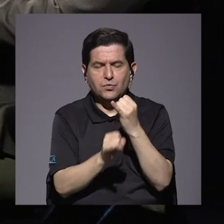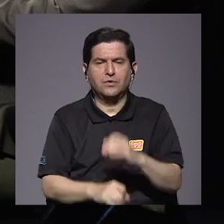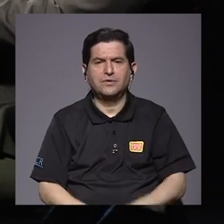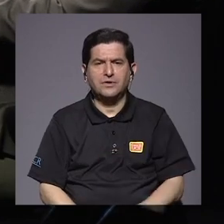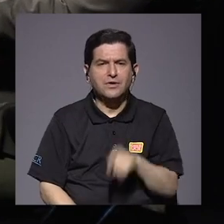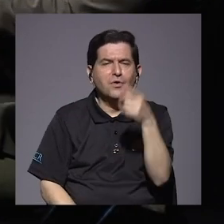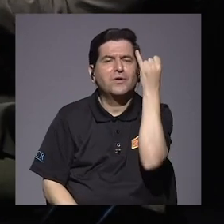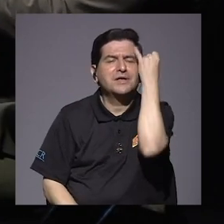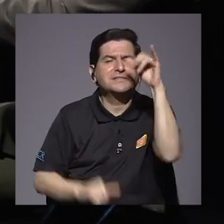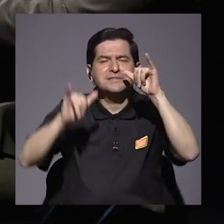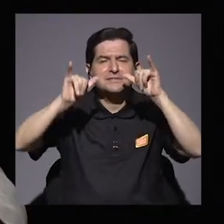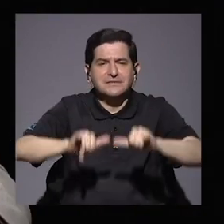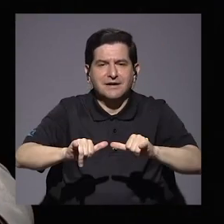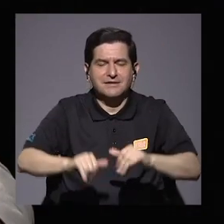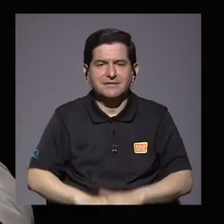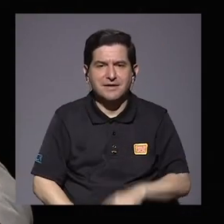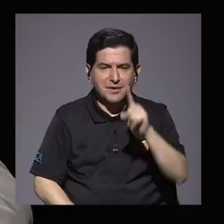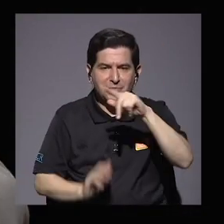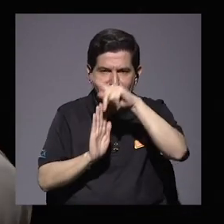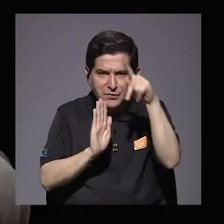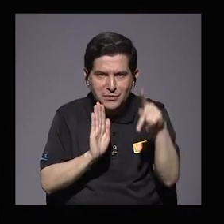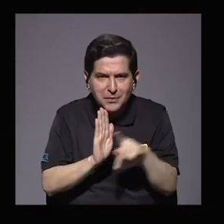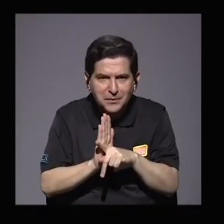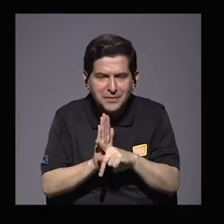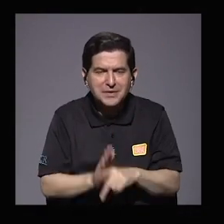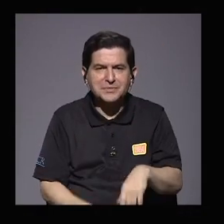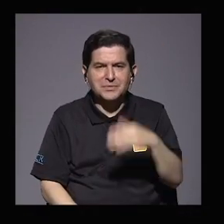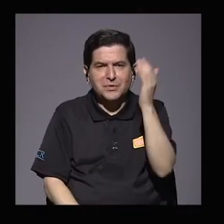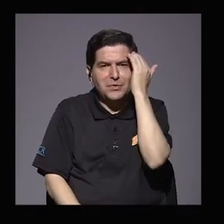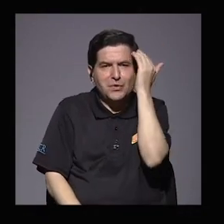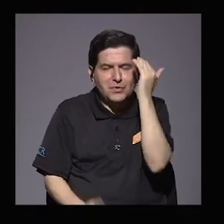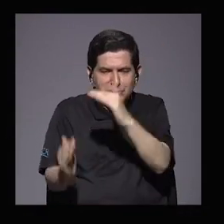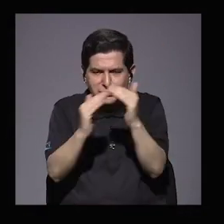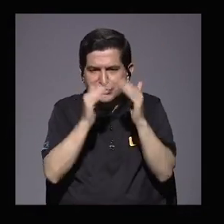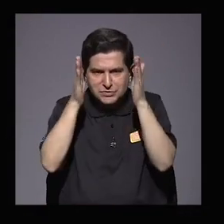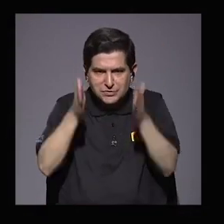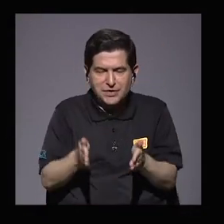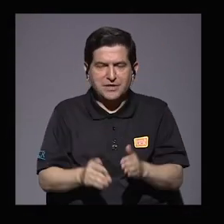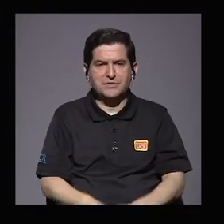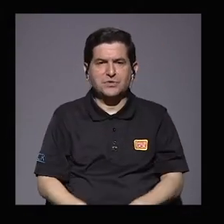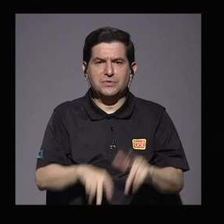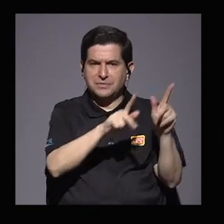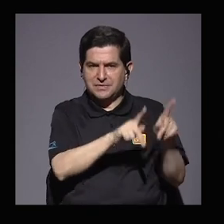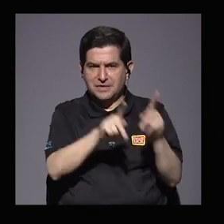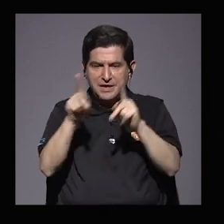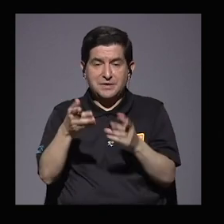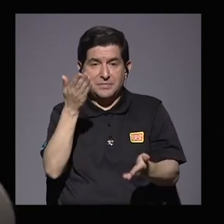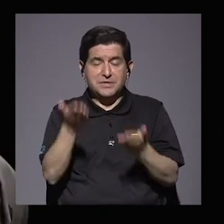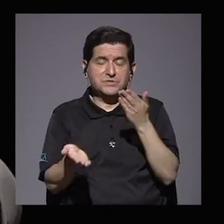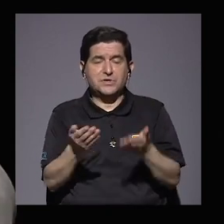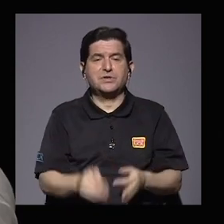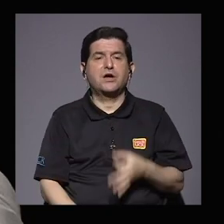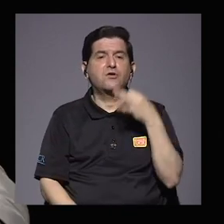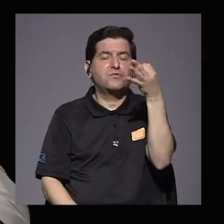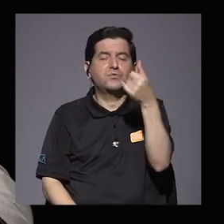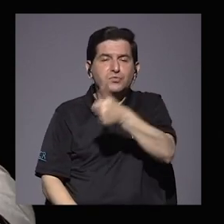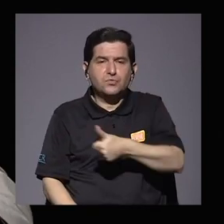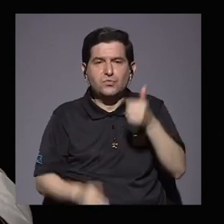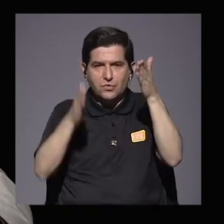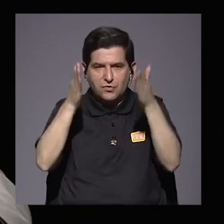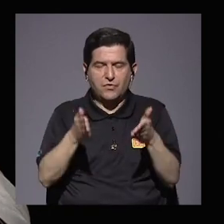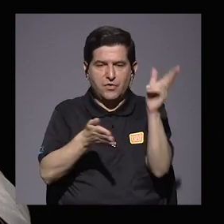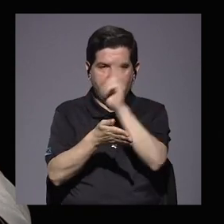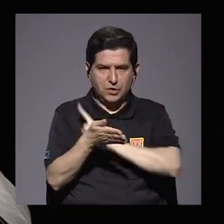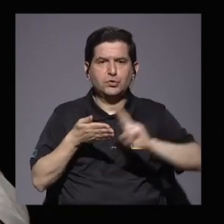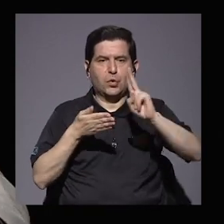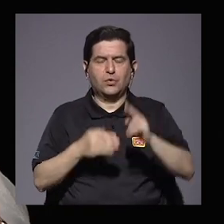institución. Me quiero quedar con esa idea, y sobre todo por un principio de conocimiento de la ciudadanía en torno a quienes podrían ocupar la próxima rectoría de